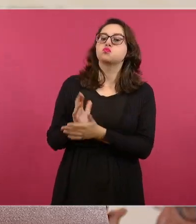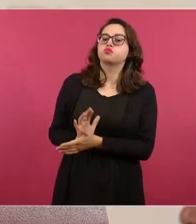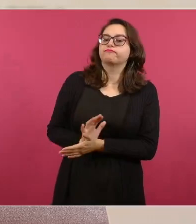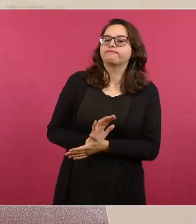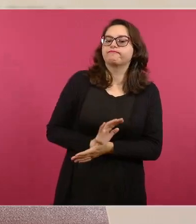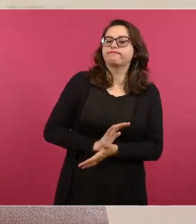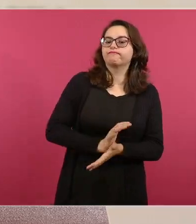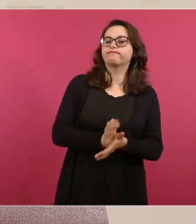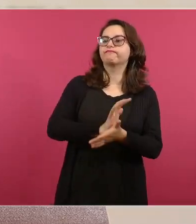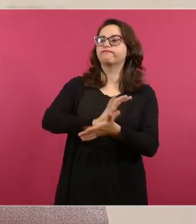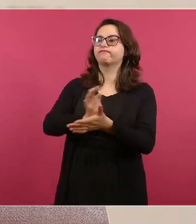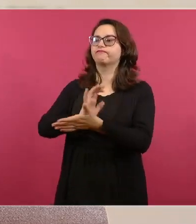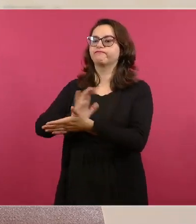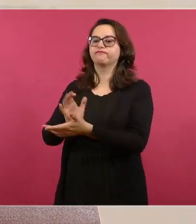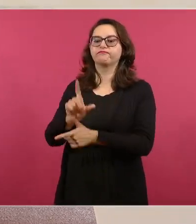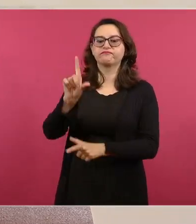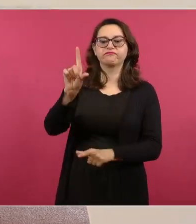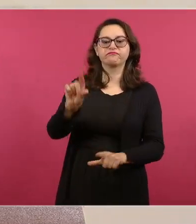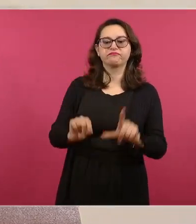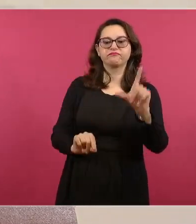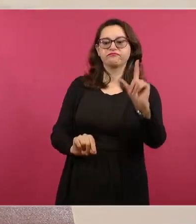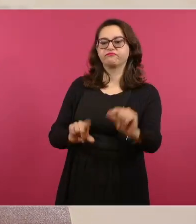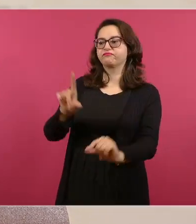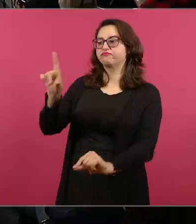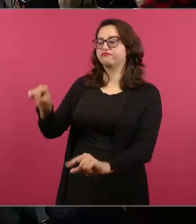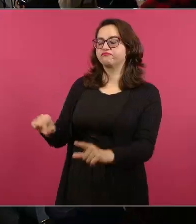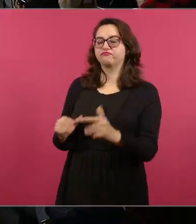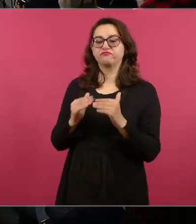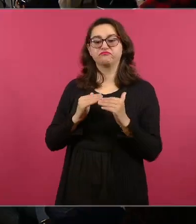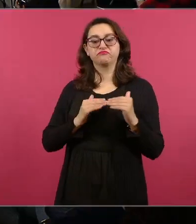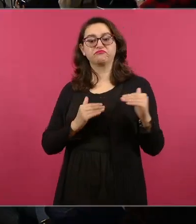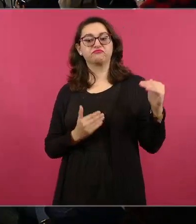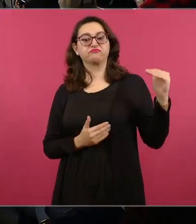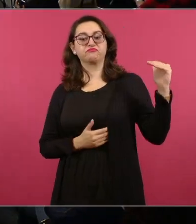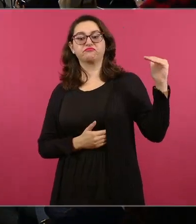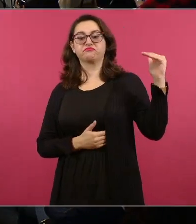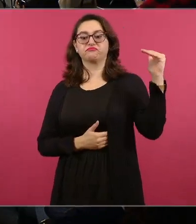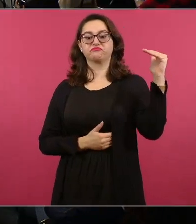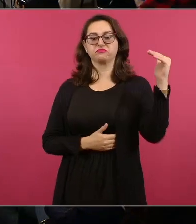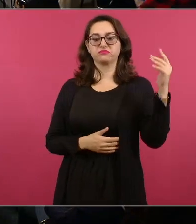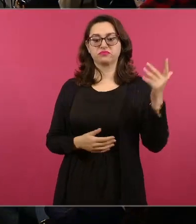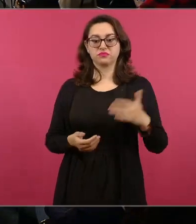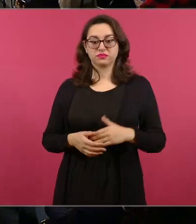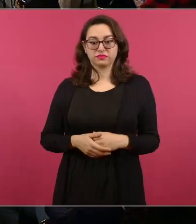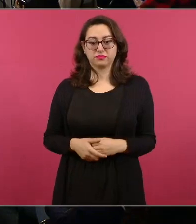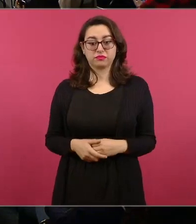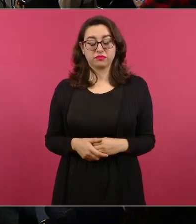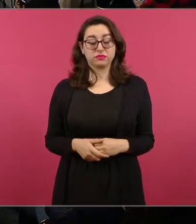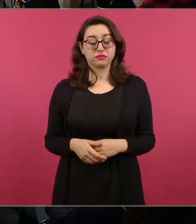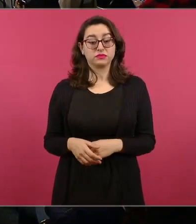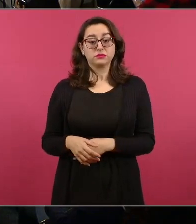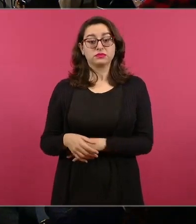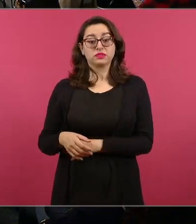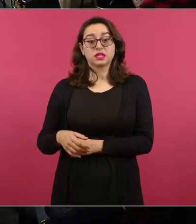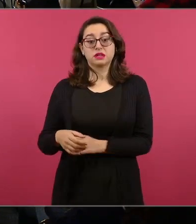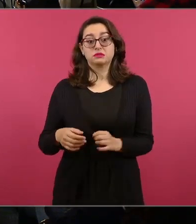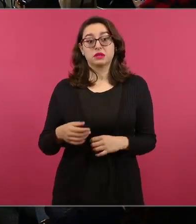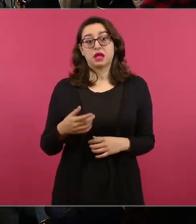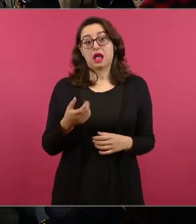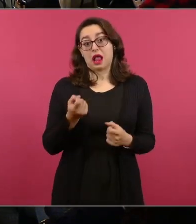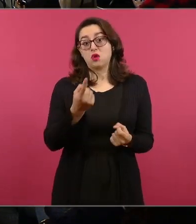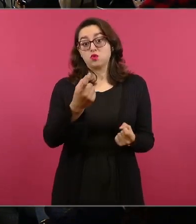aunque les gusta mucho a ciertos sectores de clase media,